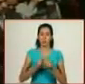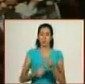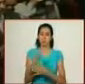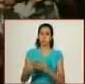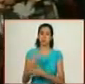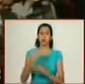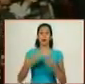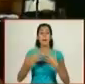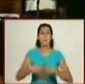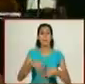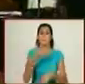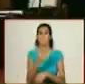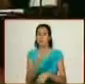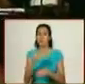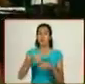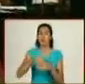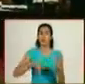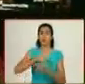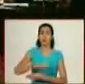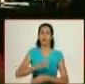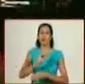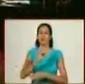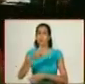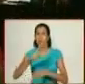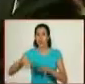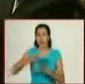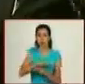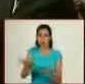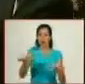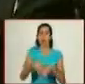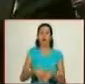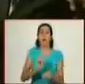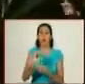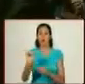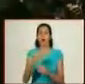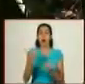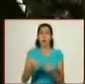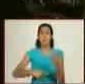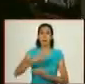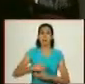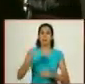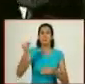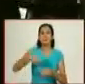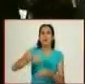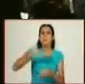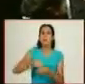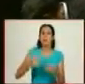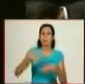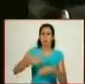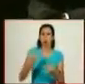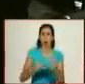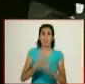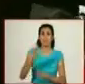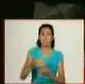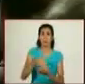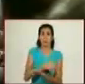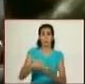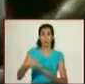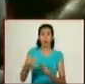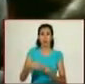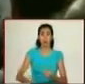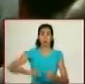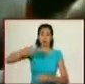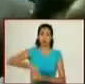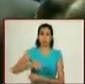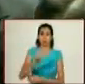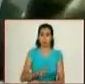empresas mixtas dentro del proyecto Delta Caribe Oriental, se concreta el plan Siembra Petrolera, que este año ha invertido 15.000 millones de dólares directamente en el